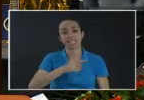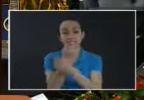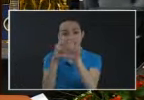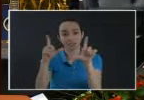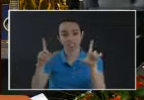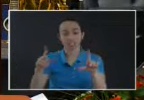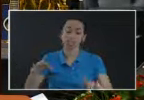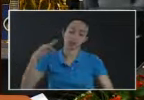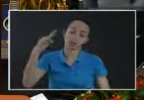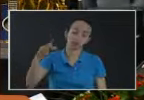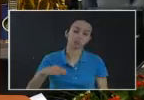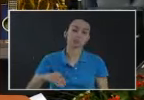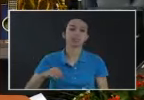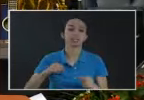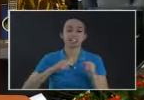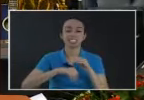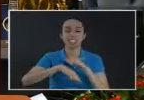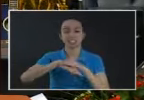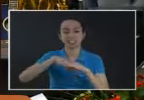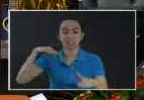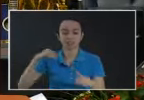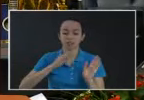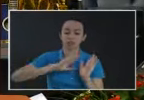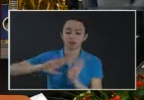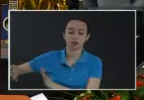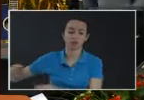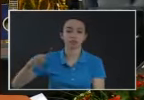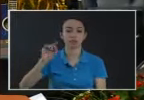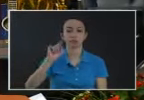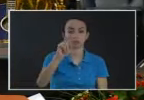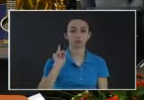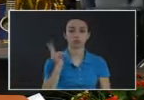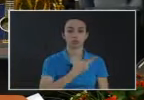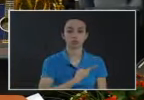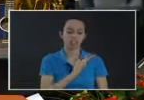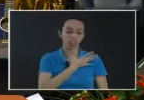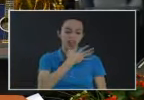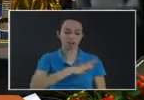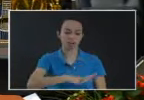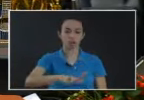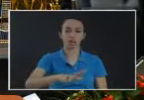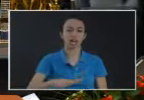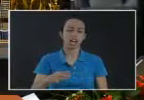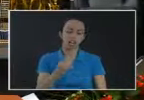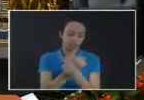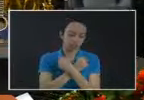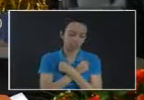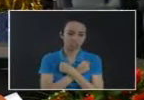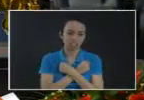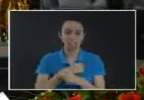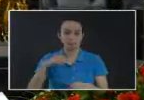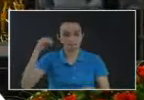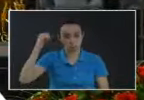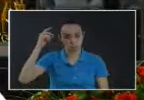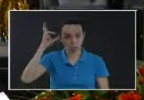Echad fuera de vosotros la amargura, las pasiones, el enojo, los gritos, los